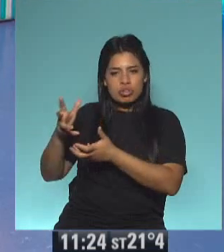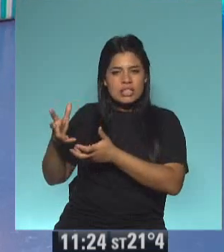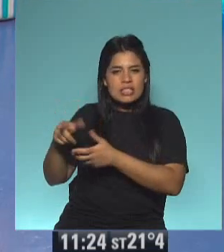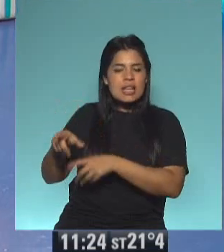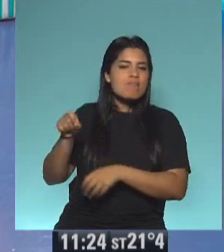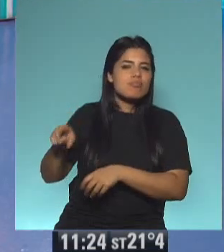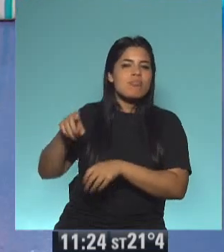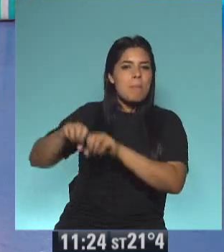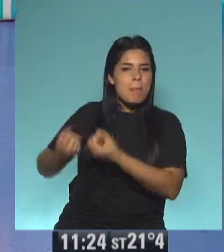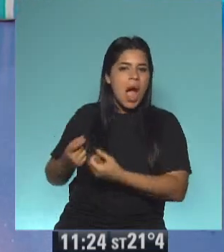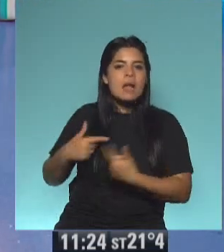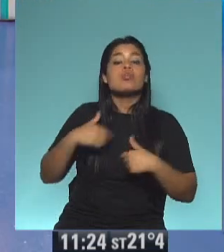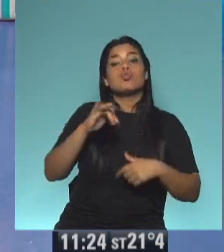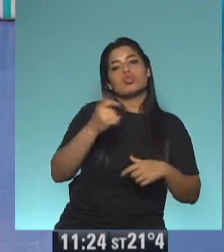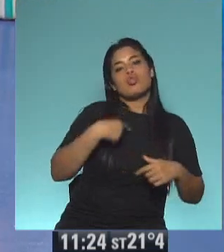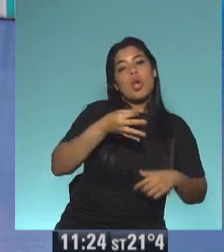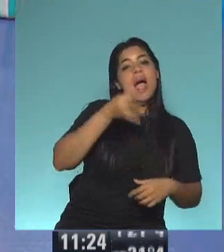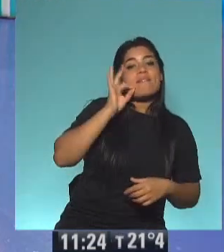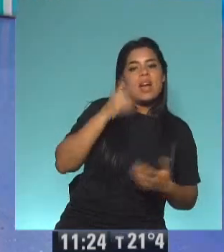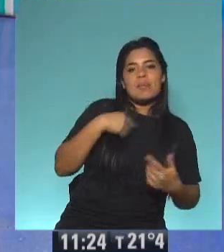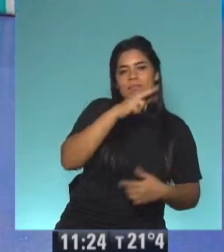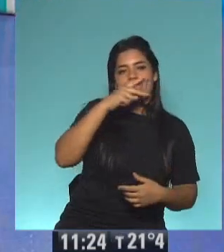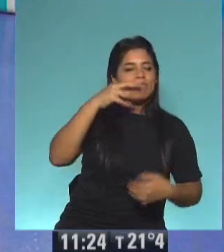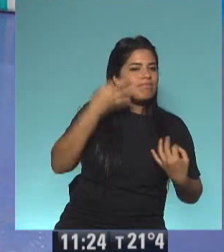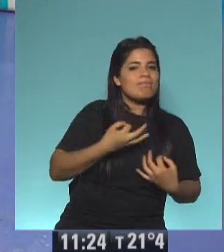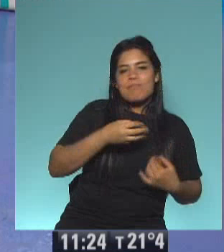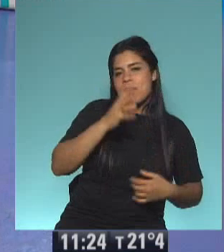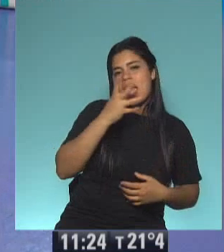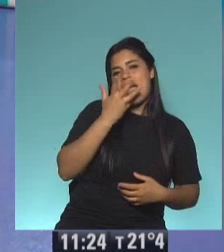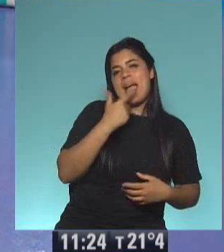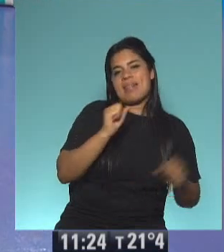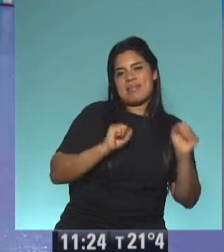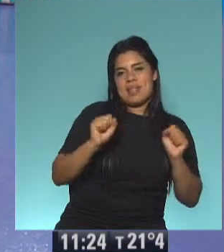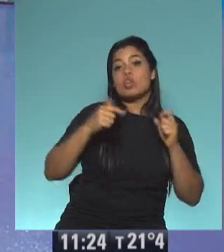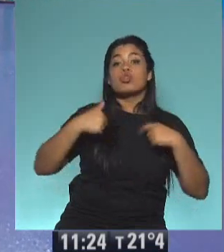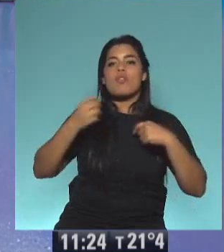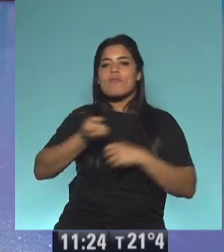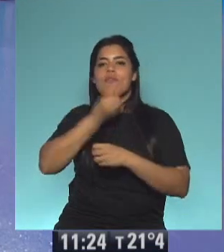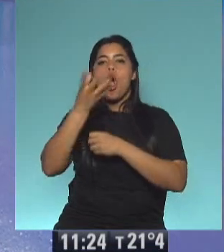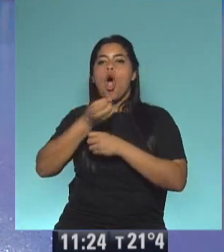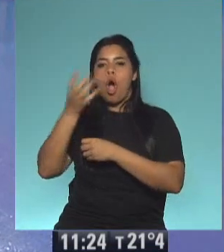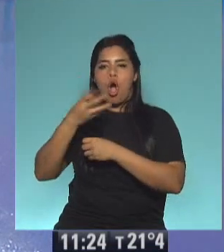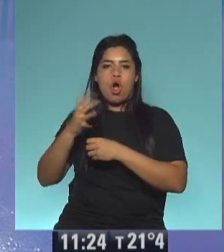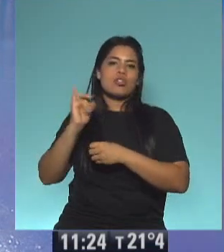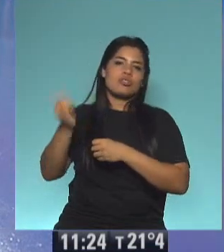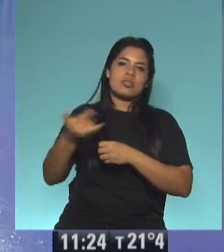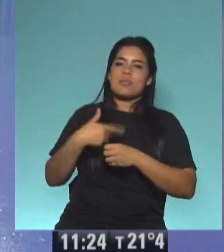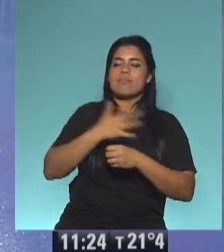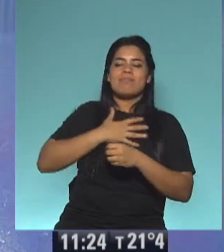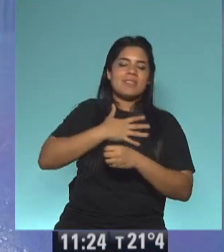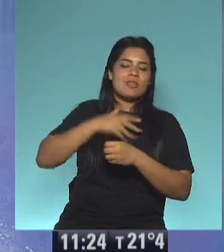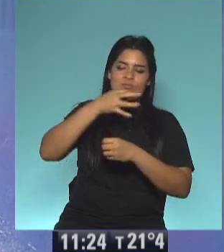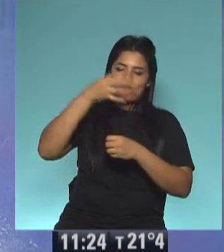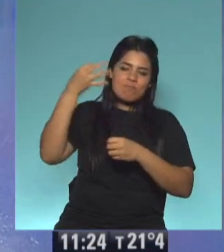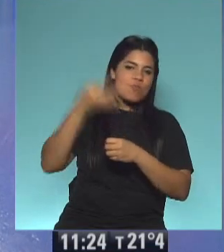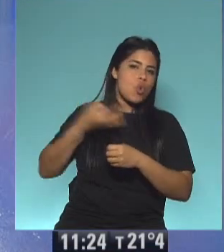mira, yo agarré una cafetera porque a mí me gusta mucho el olor a café. Muy bien. Encanta. Y yo me agarré un ramo de flores porque las flores tienen un aroma espectacular